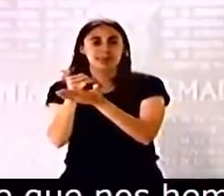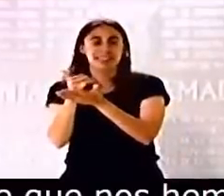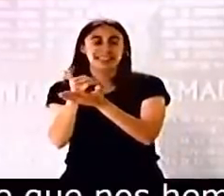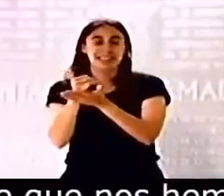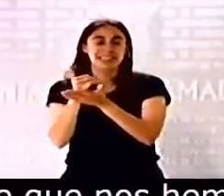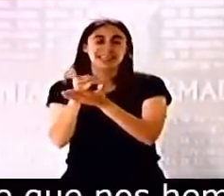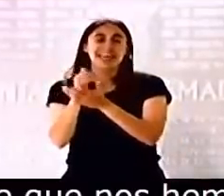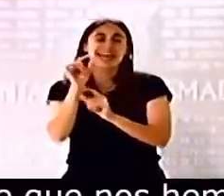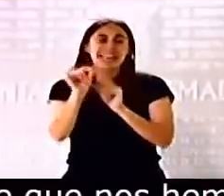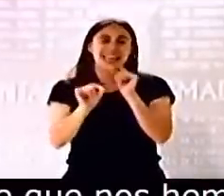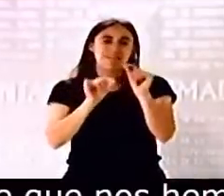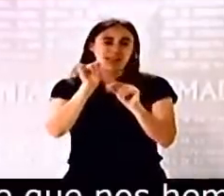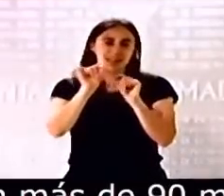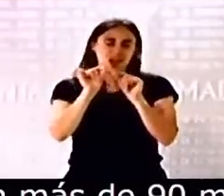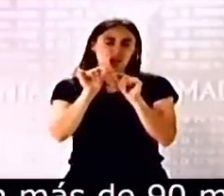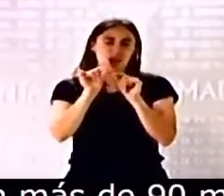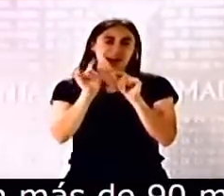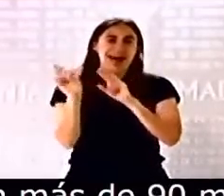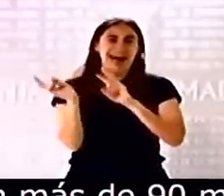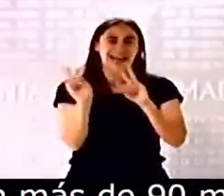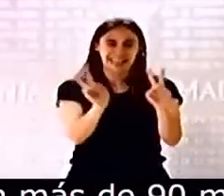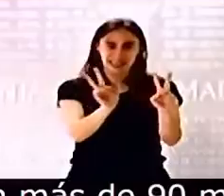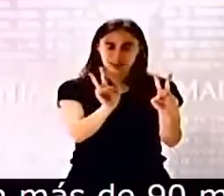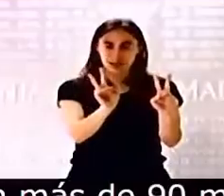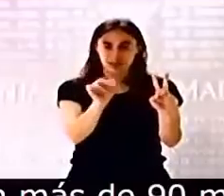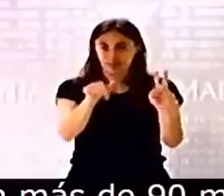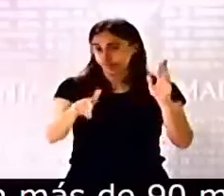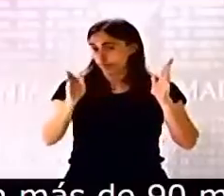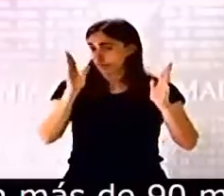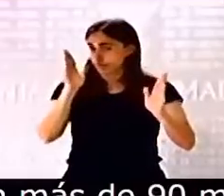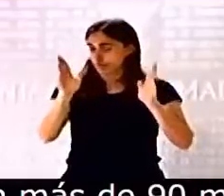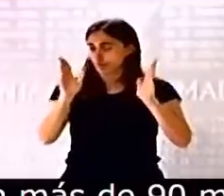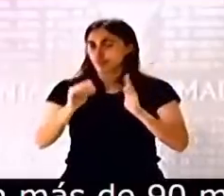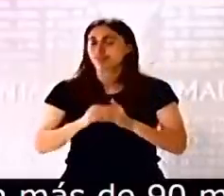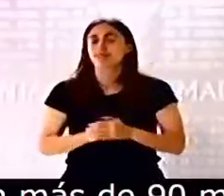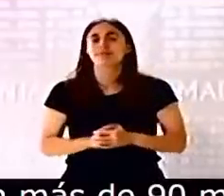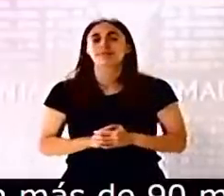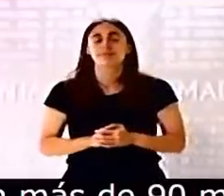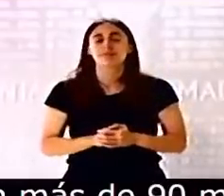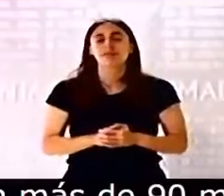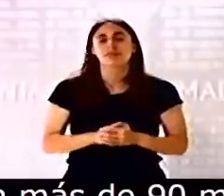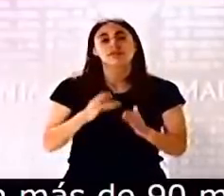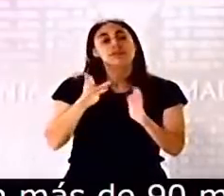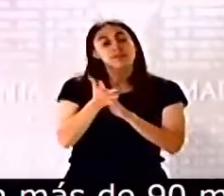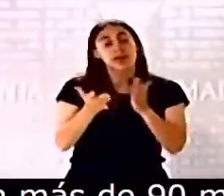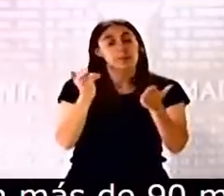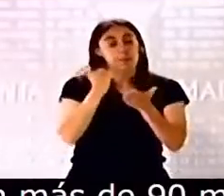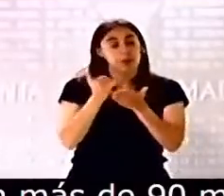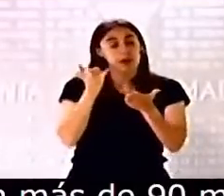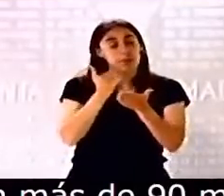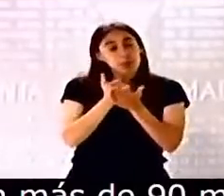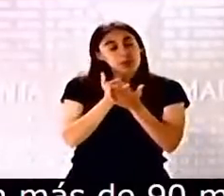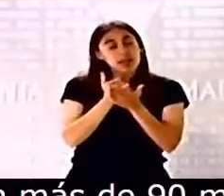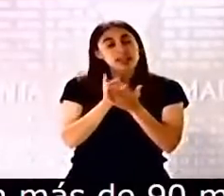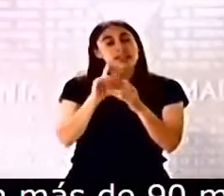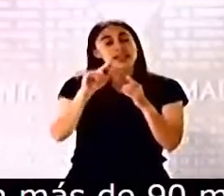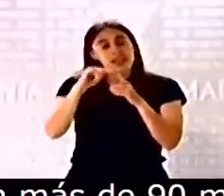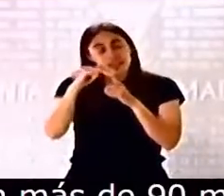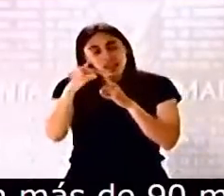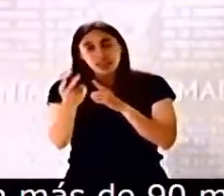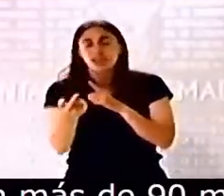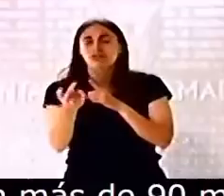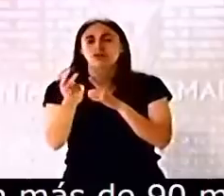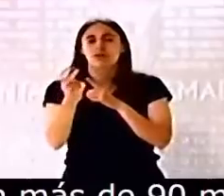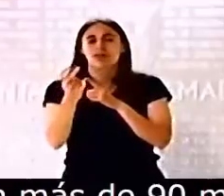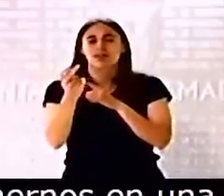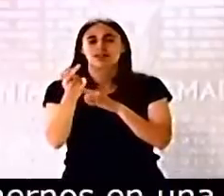que hemos desarrollado a lo largo de todo ese tiempo. Eso nos ha permitido mantenernos en una tasa